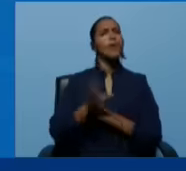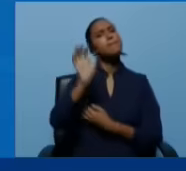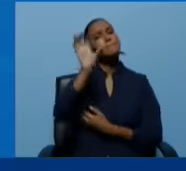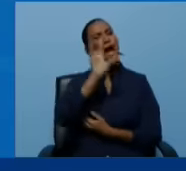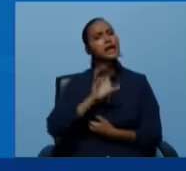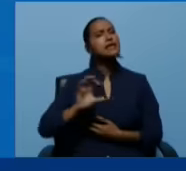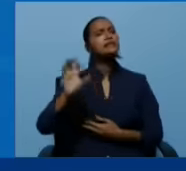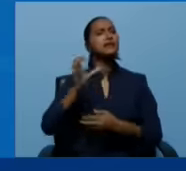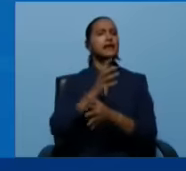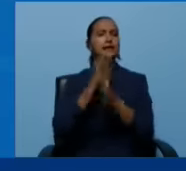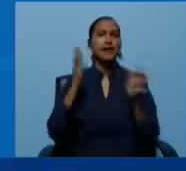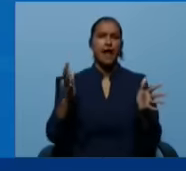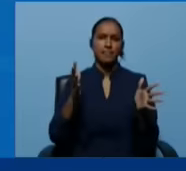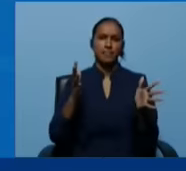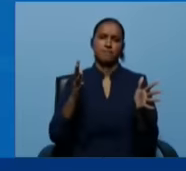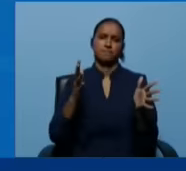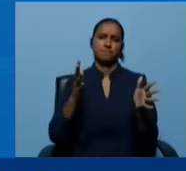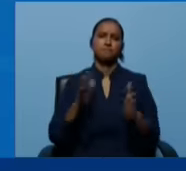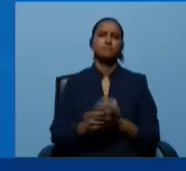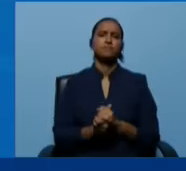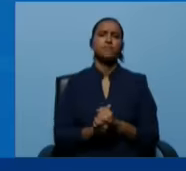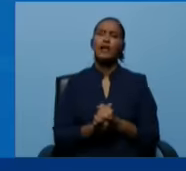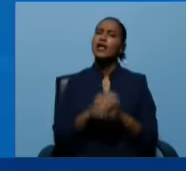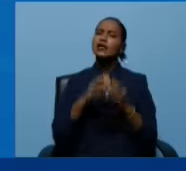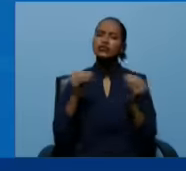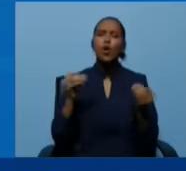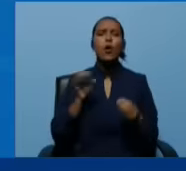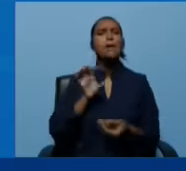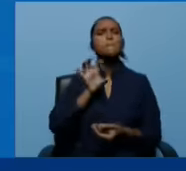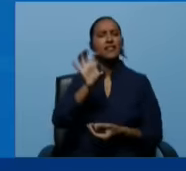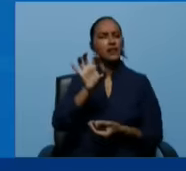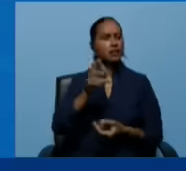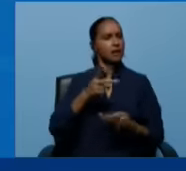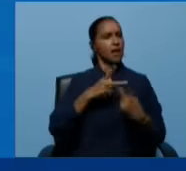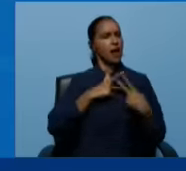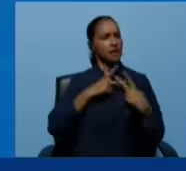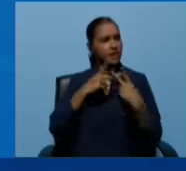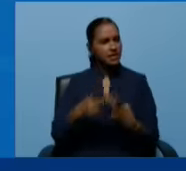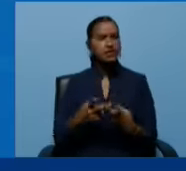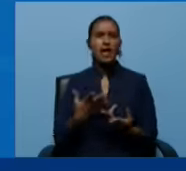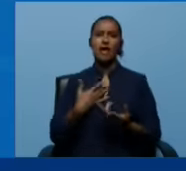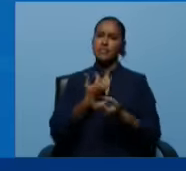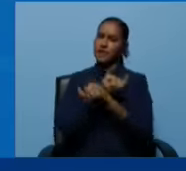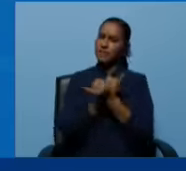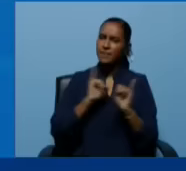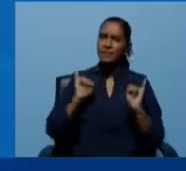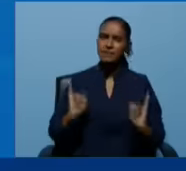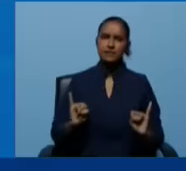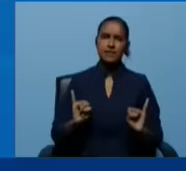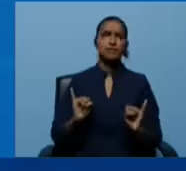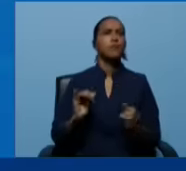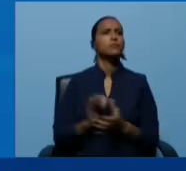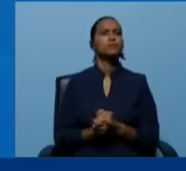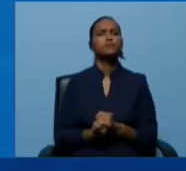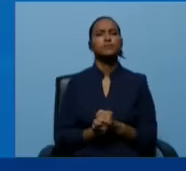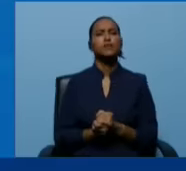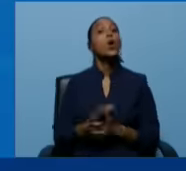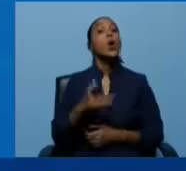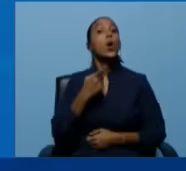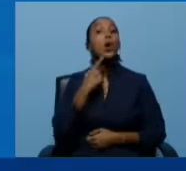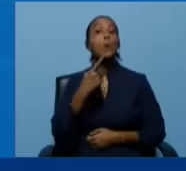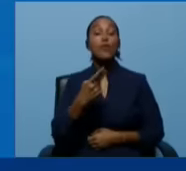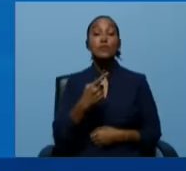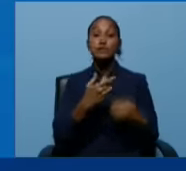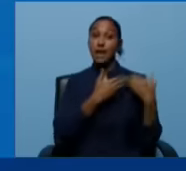el núcleo vital del patriotismo, la valentía, el independentismo. Como decía el